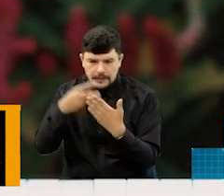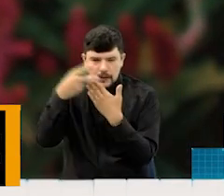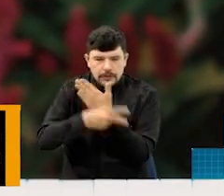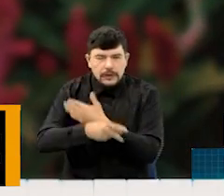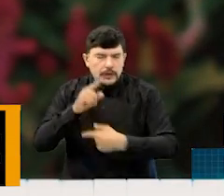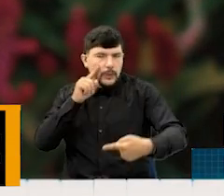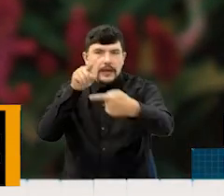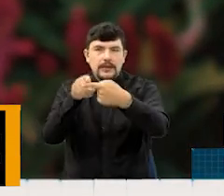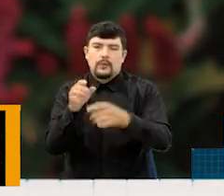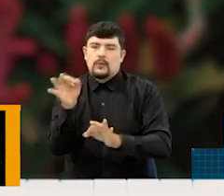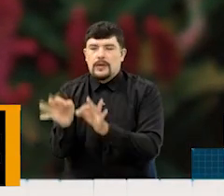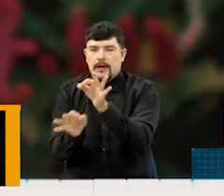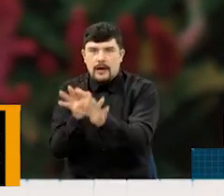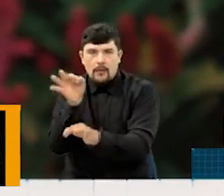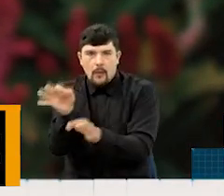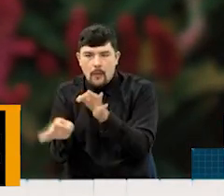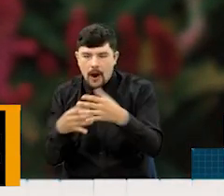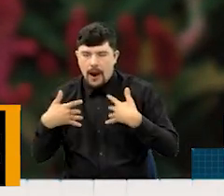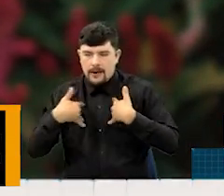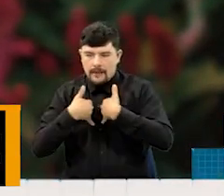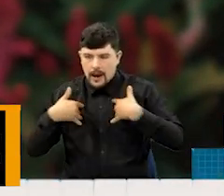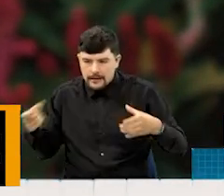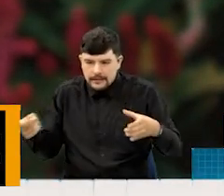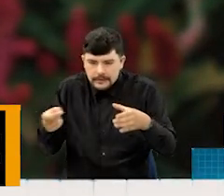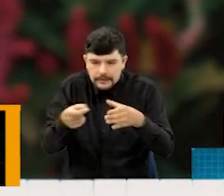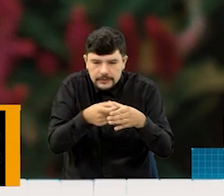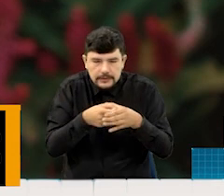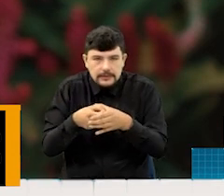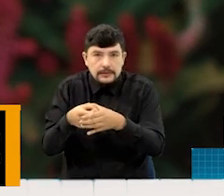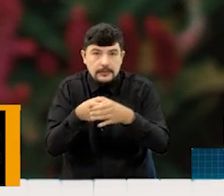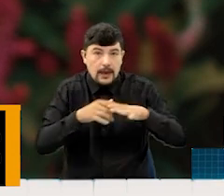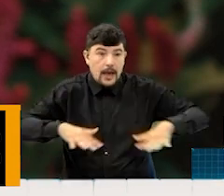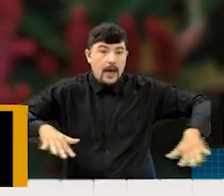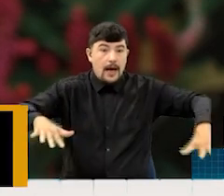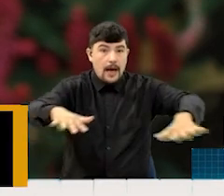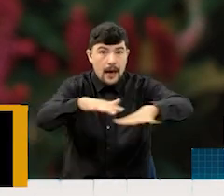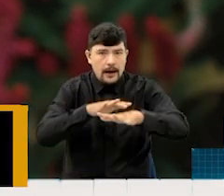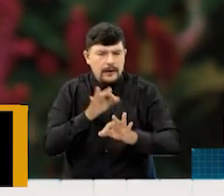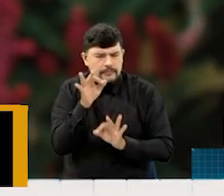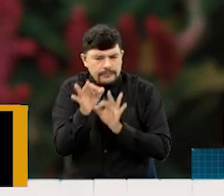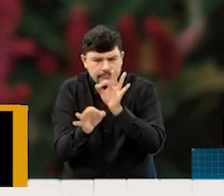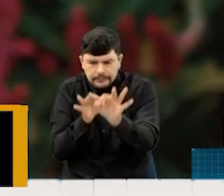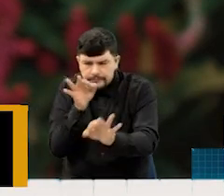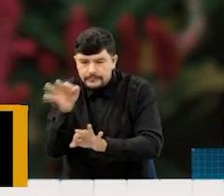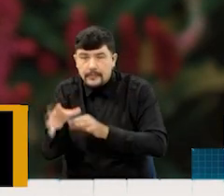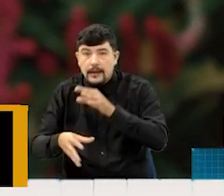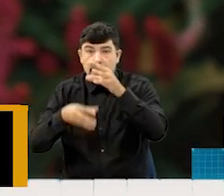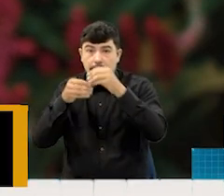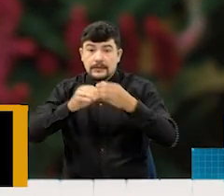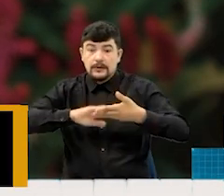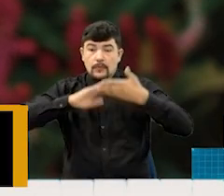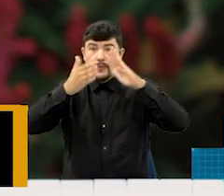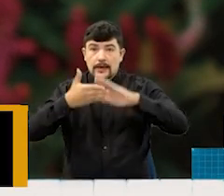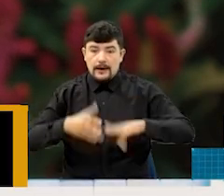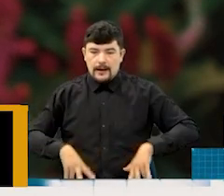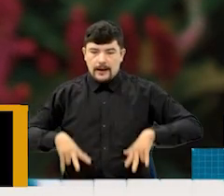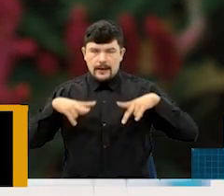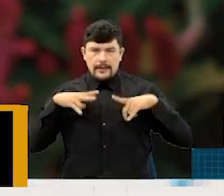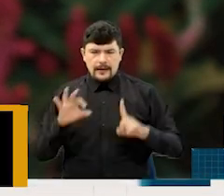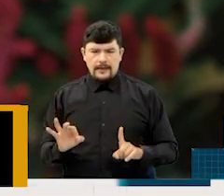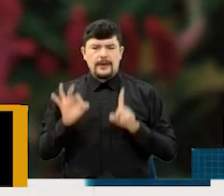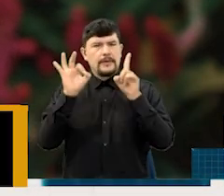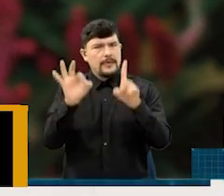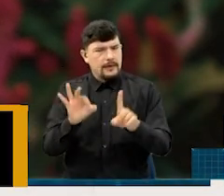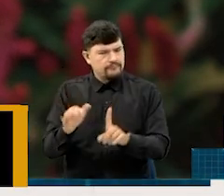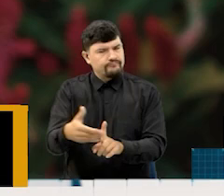en Electrificadora de Santander continuamos implementando proyectos que aportan a la preservación de las especies, generan